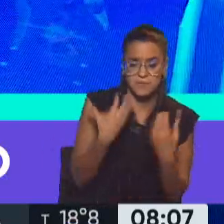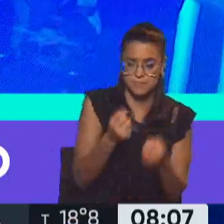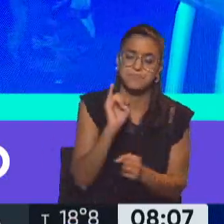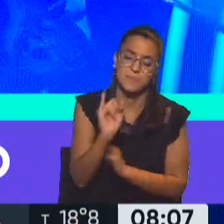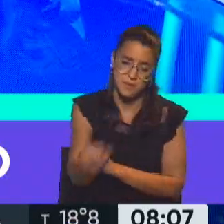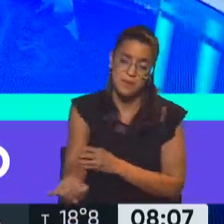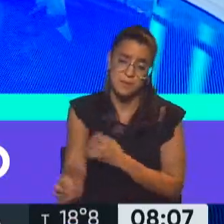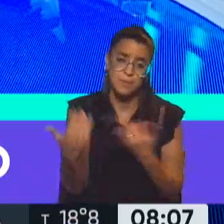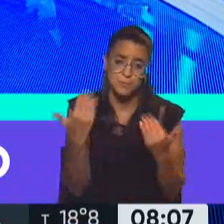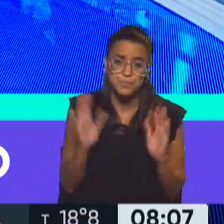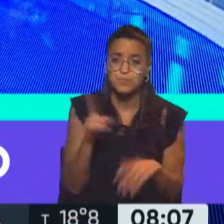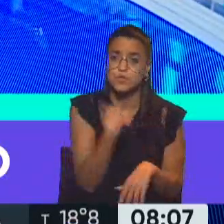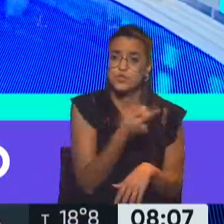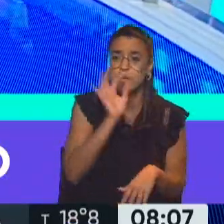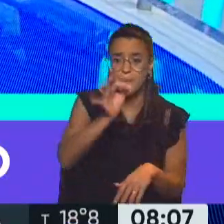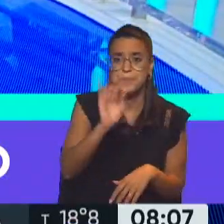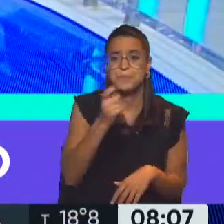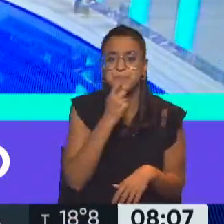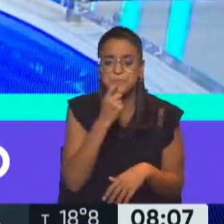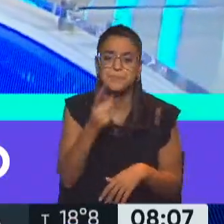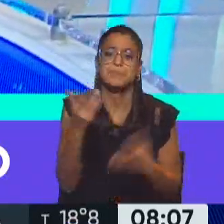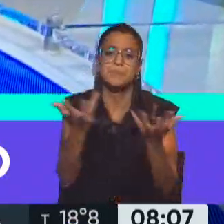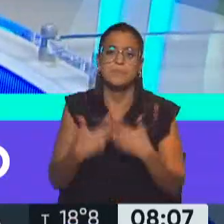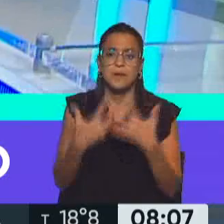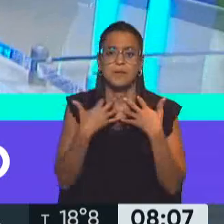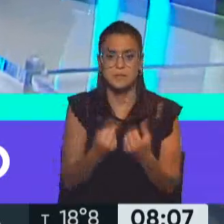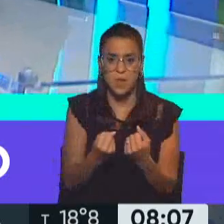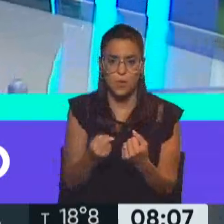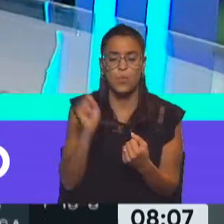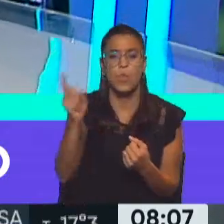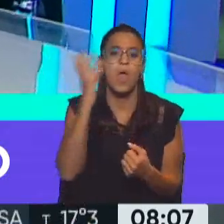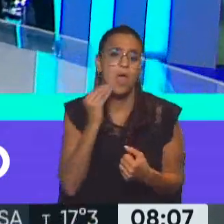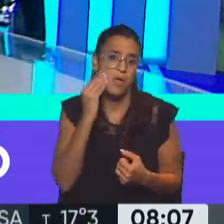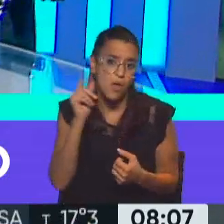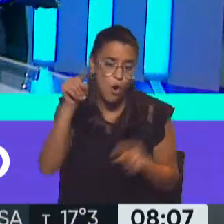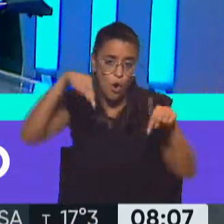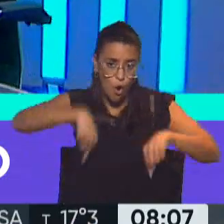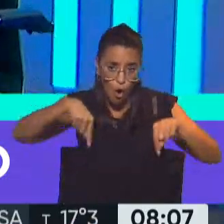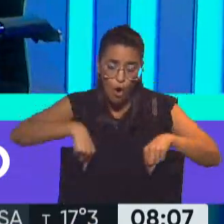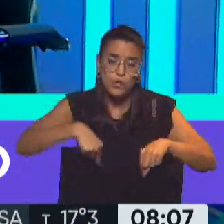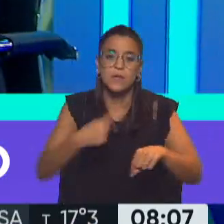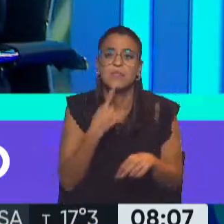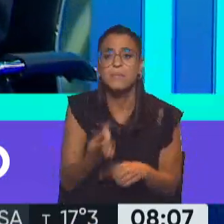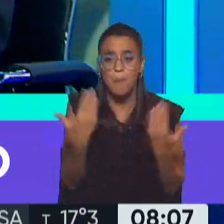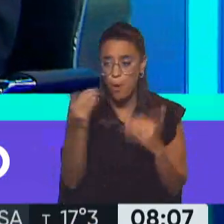es posible. Sabemos que, por ejemplo, el sistema de salud británico hoy exige que para